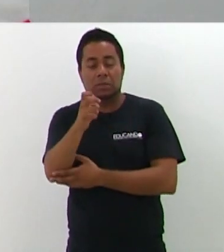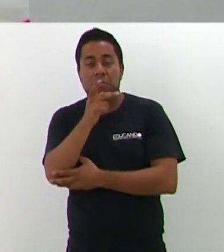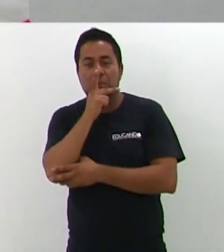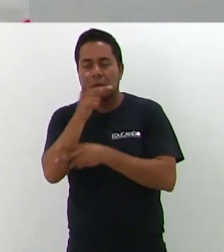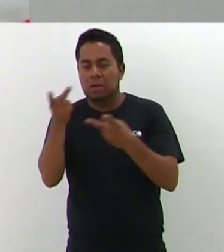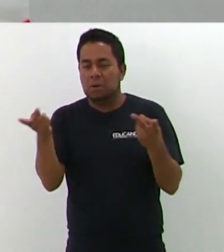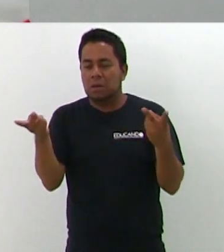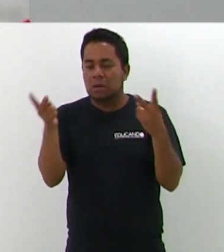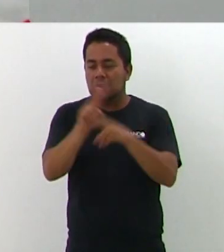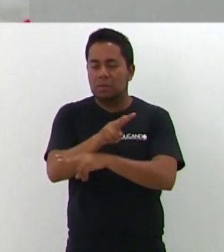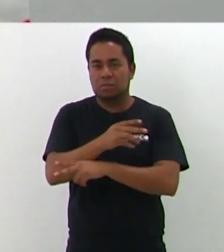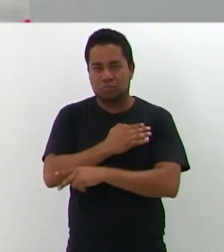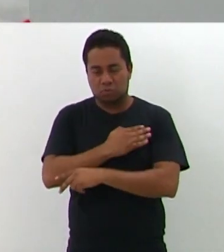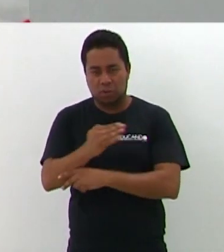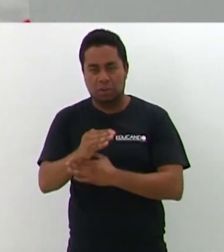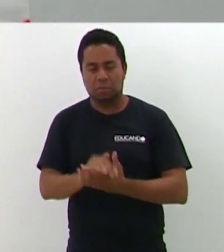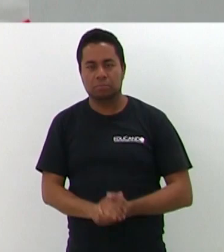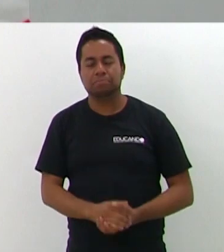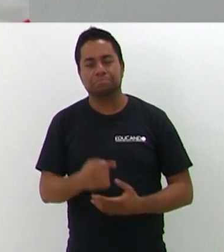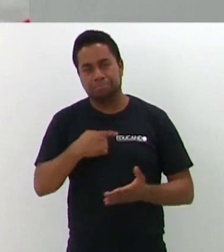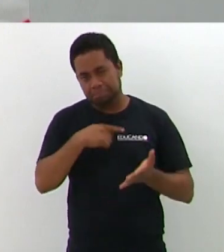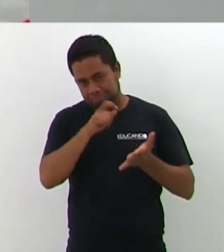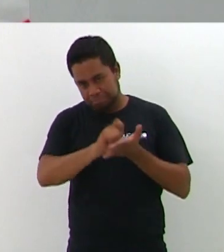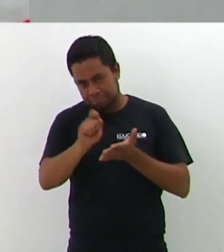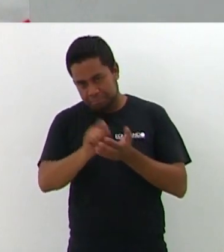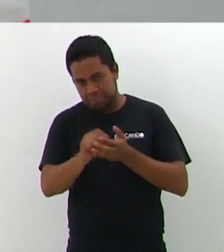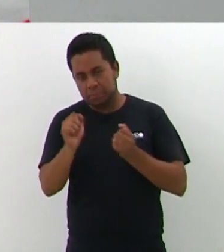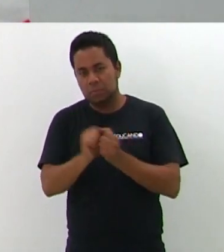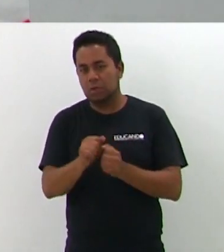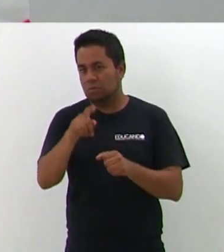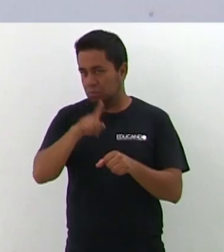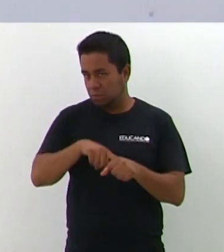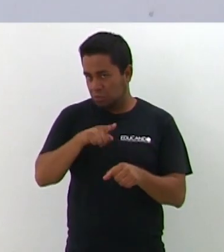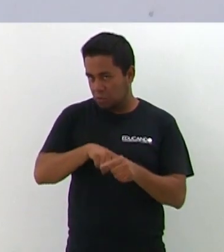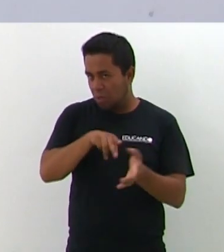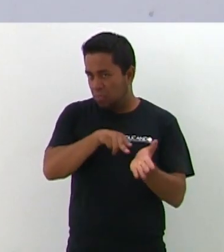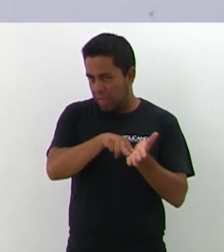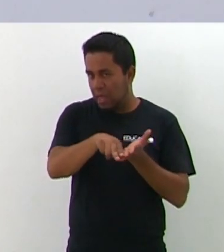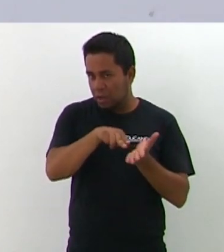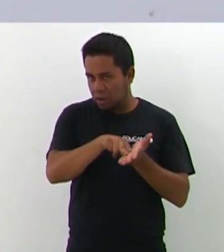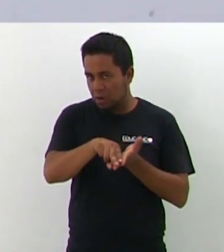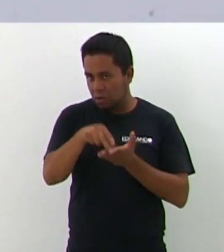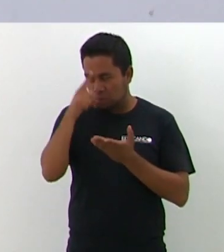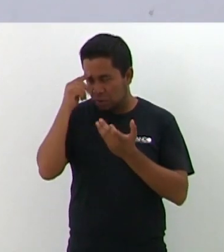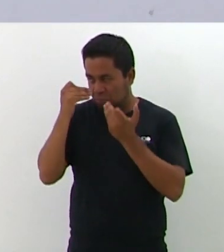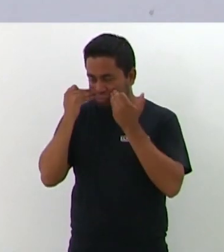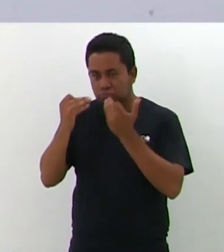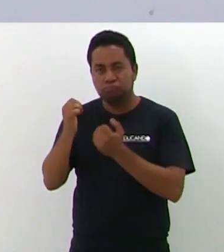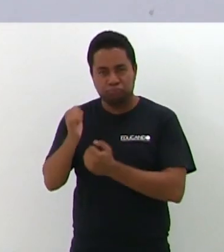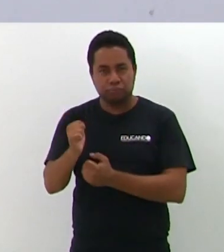de bueno. Lo voy a escribir con color negro.